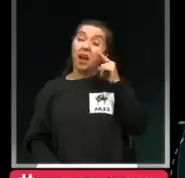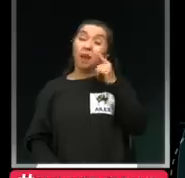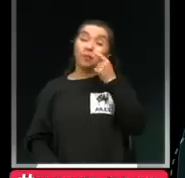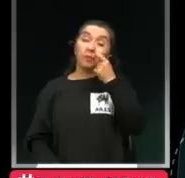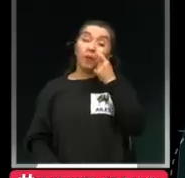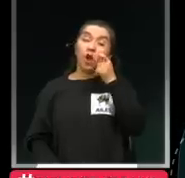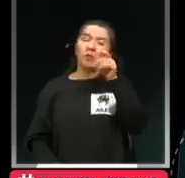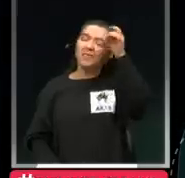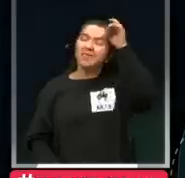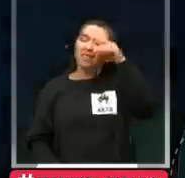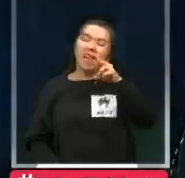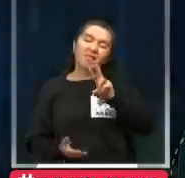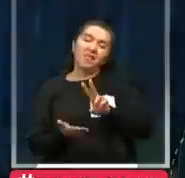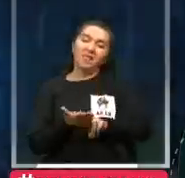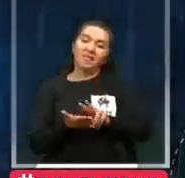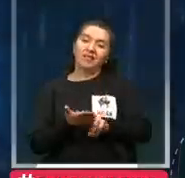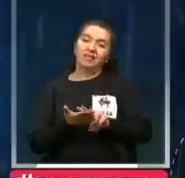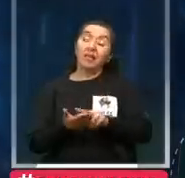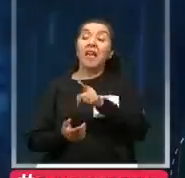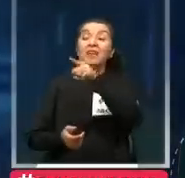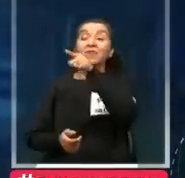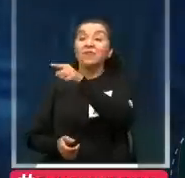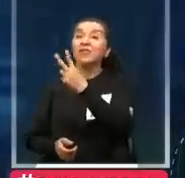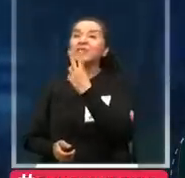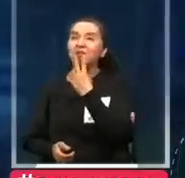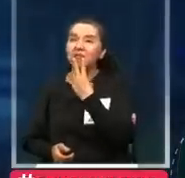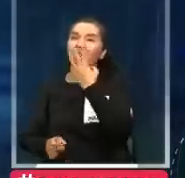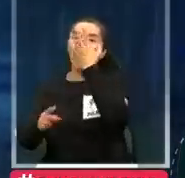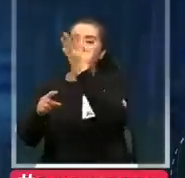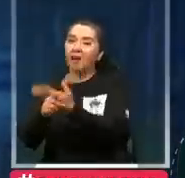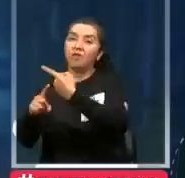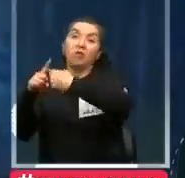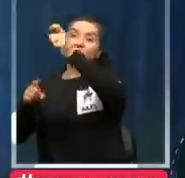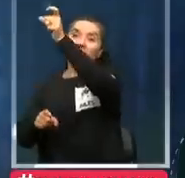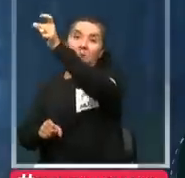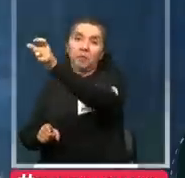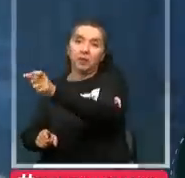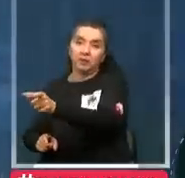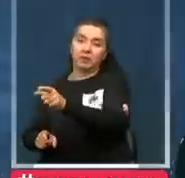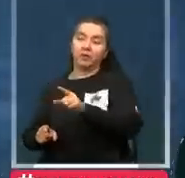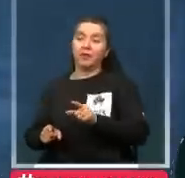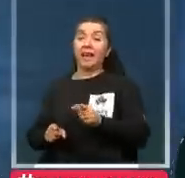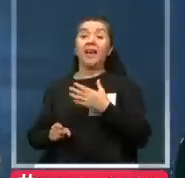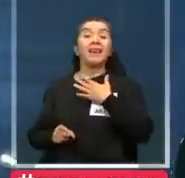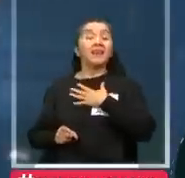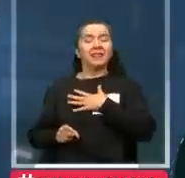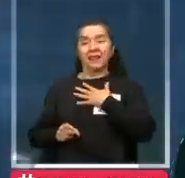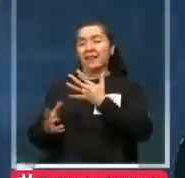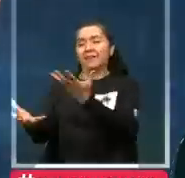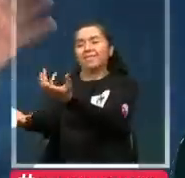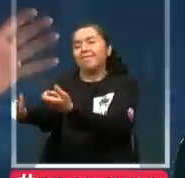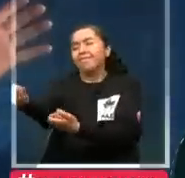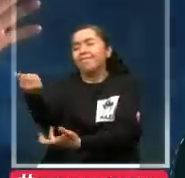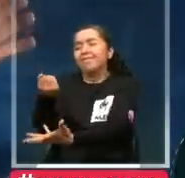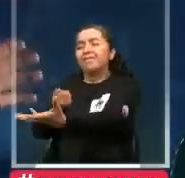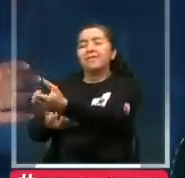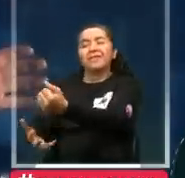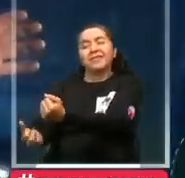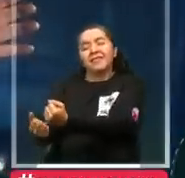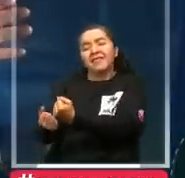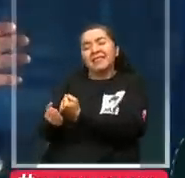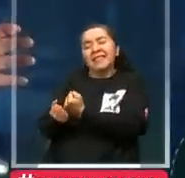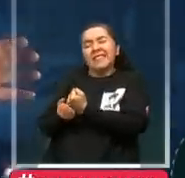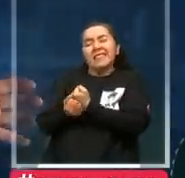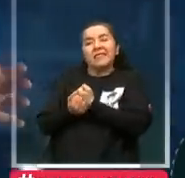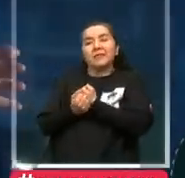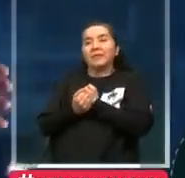Pero él sabe la verdad, que en su vida hay alguien más y la quiere